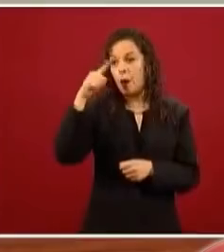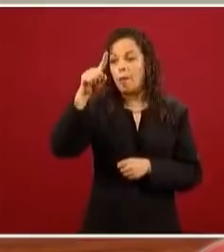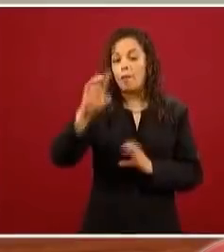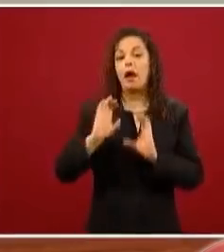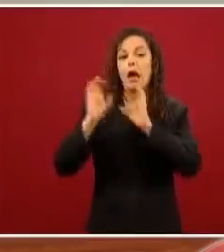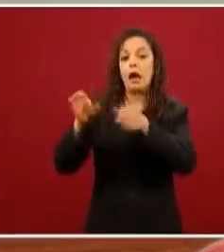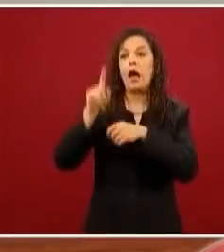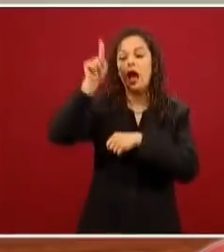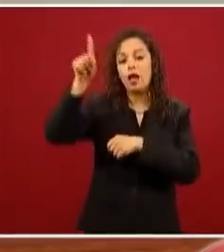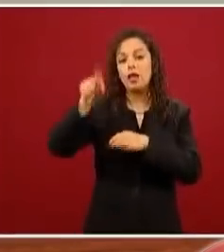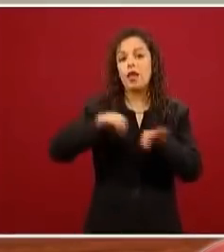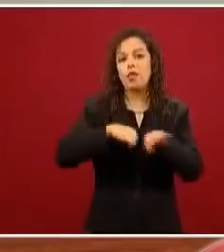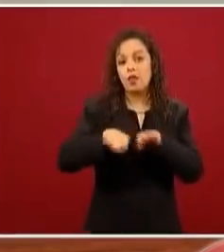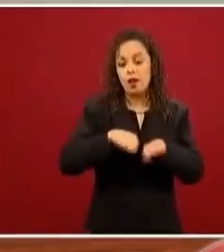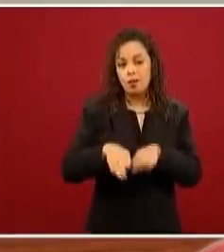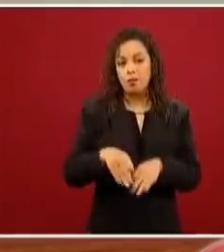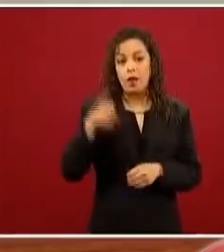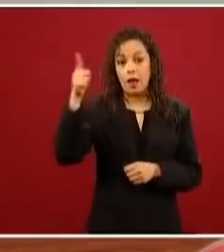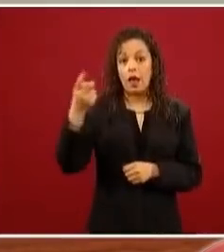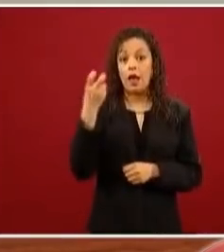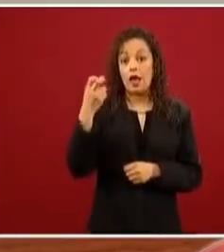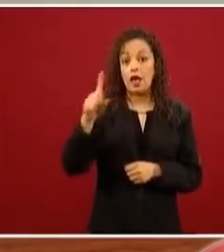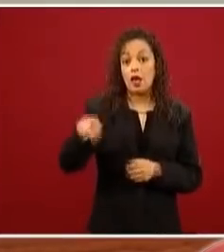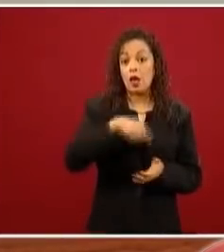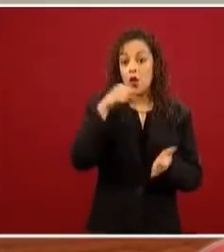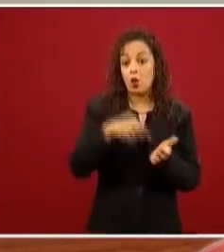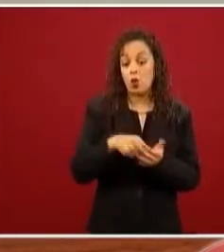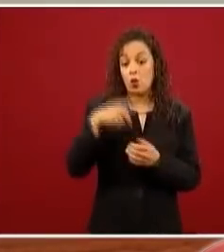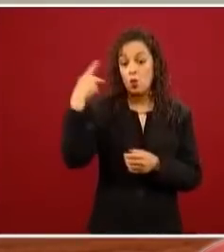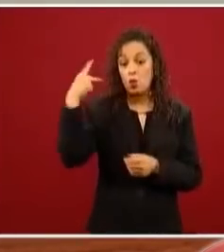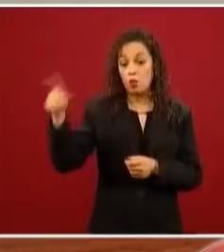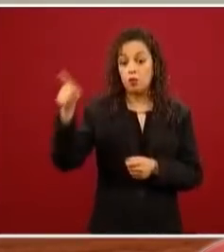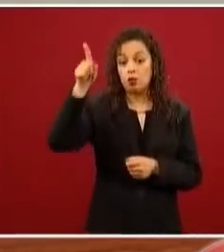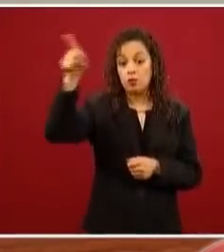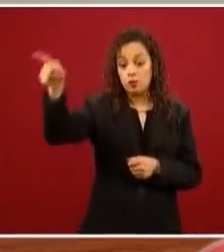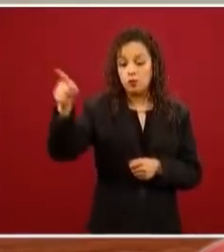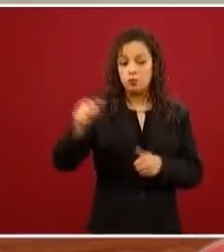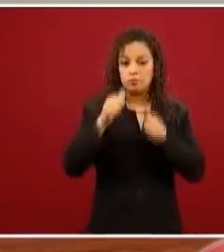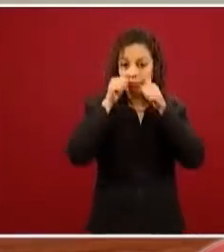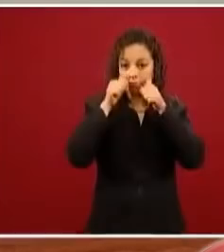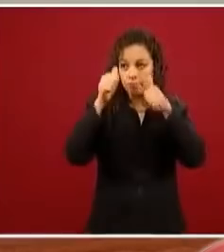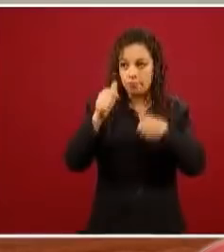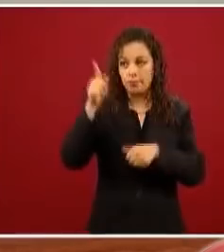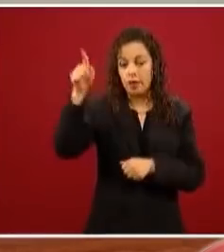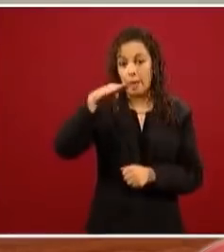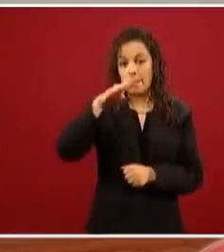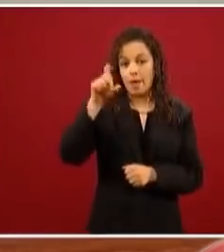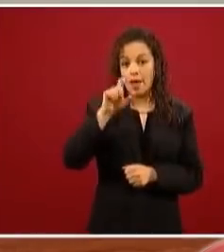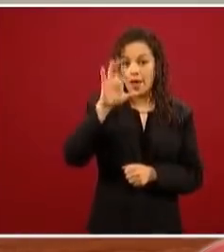la delegación del Estado vecino exacto, se atiende en Mexicali, no